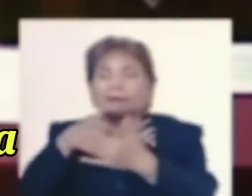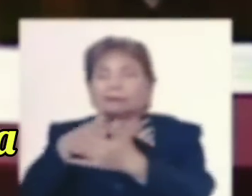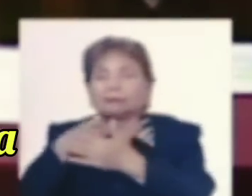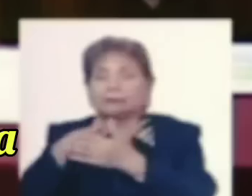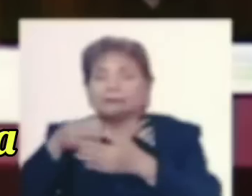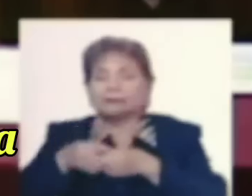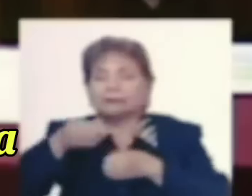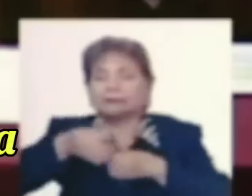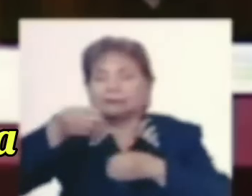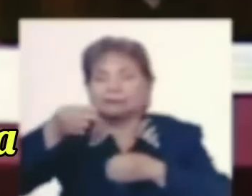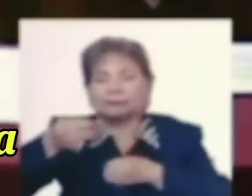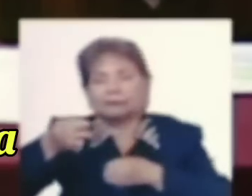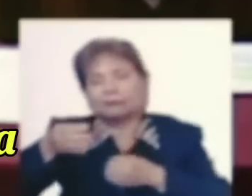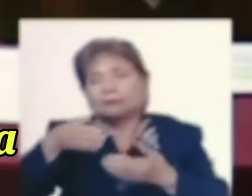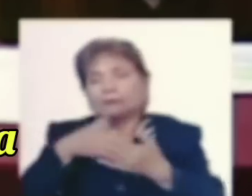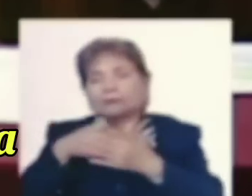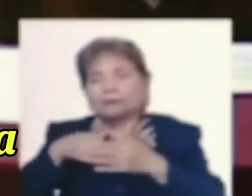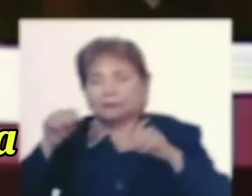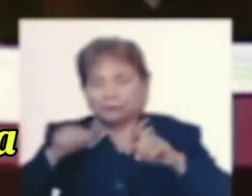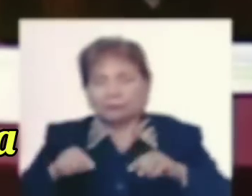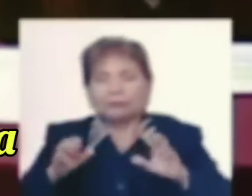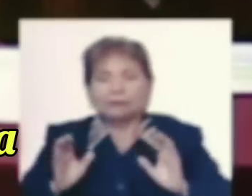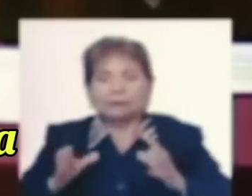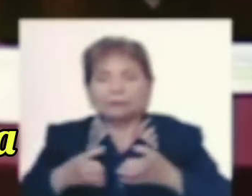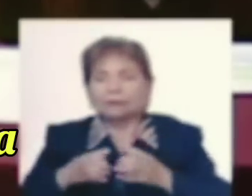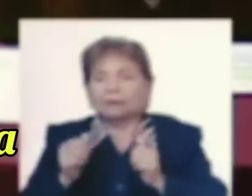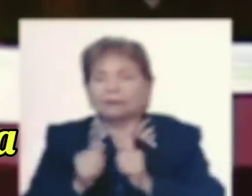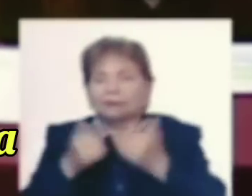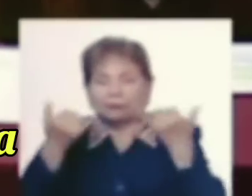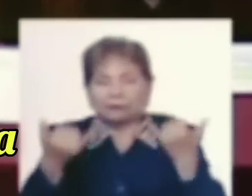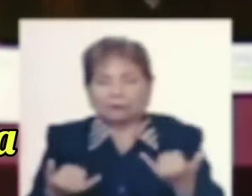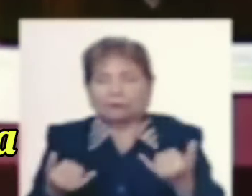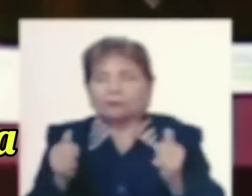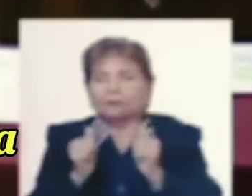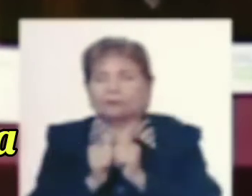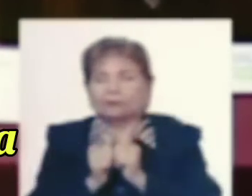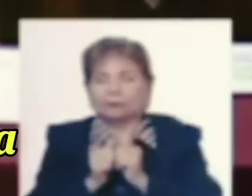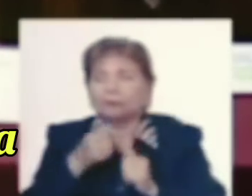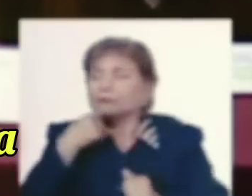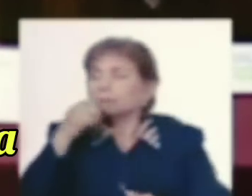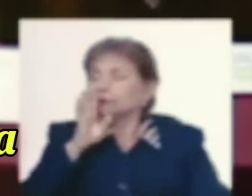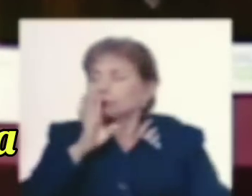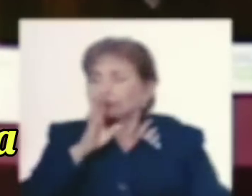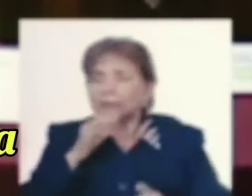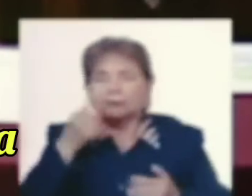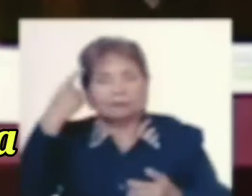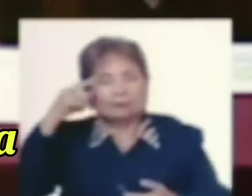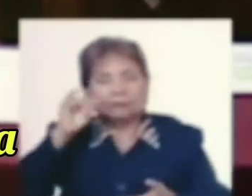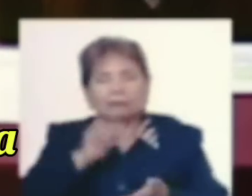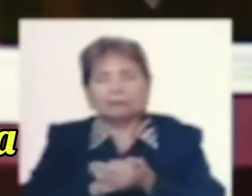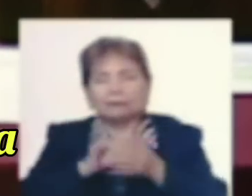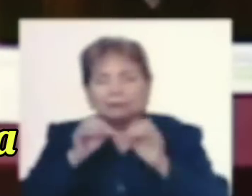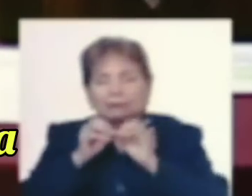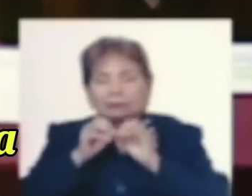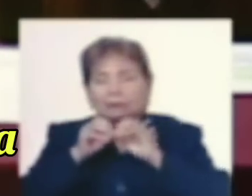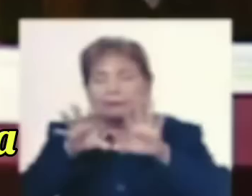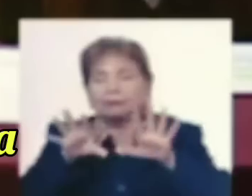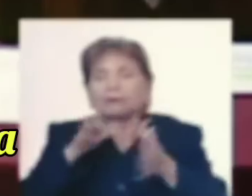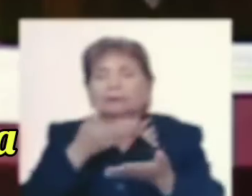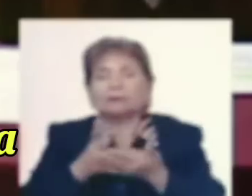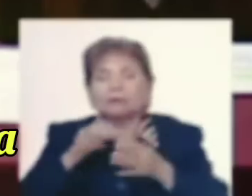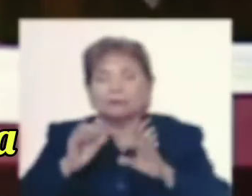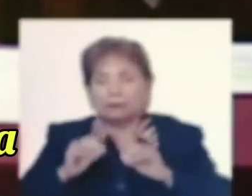entorpeciendo, dilatando y obstruyendo esta comisión. Hoy estaba previsto su declaración para esclarecernos respecto a